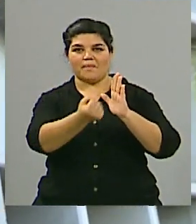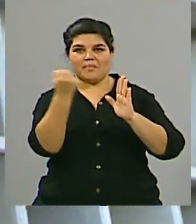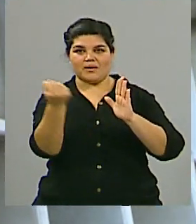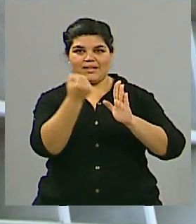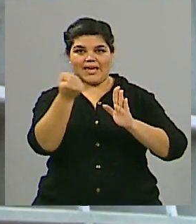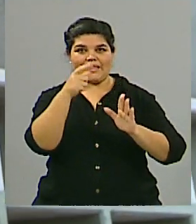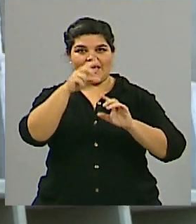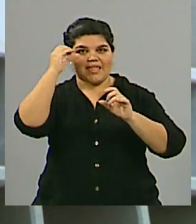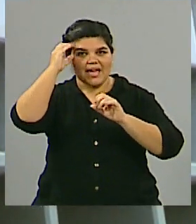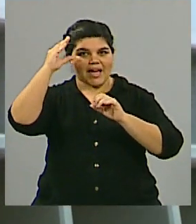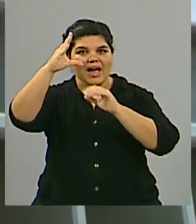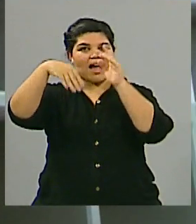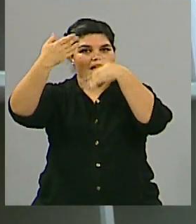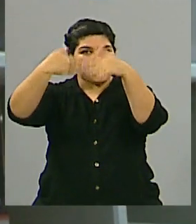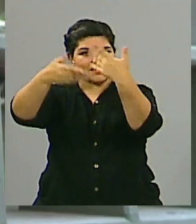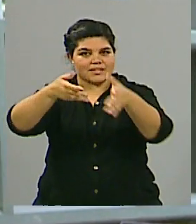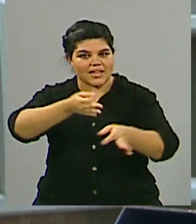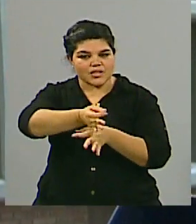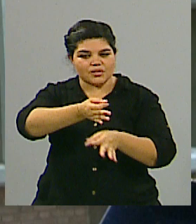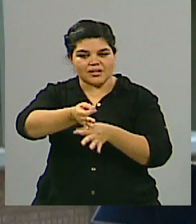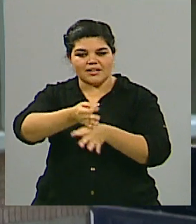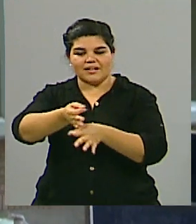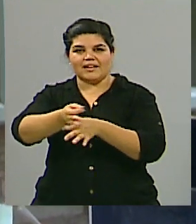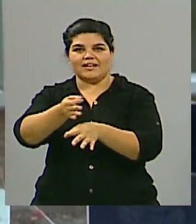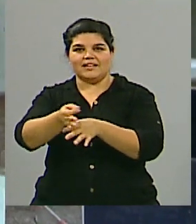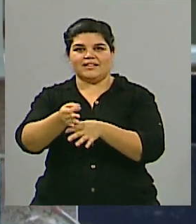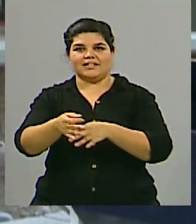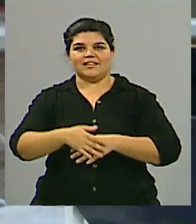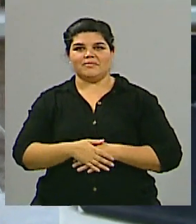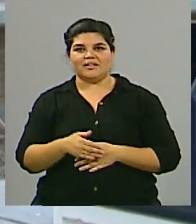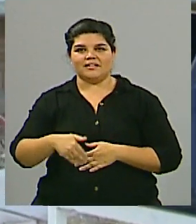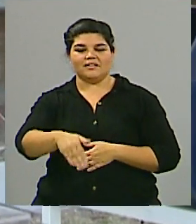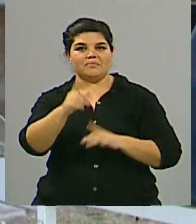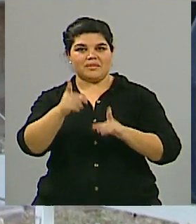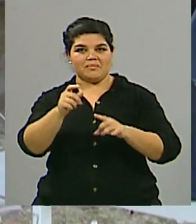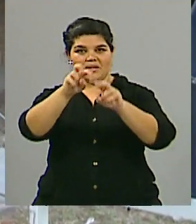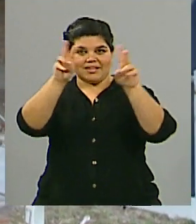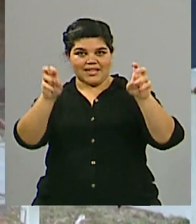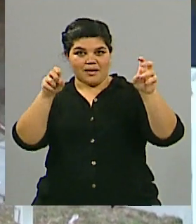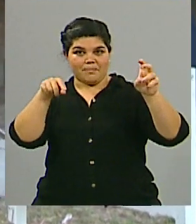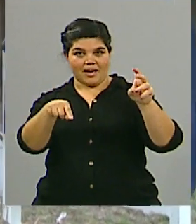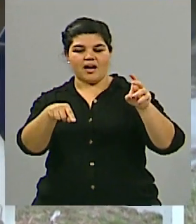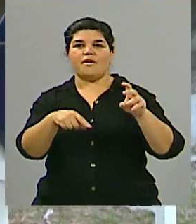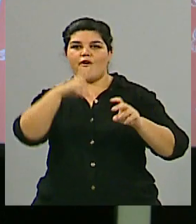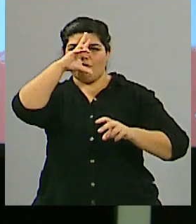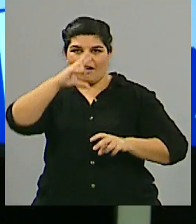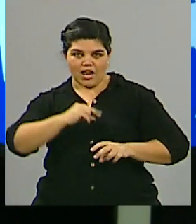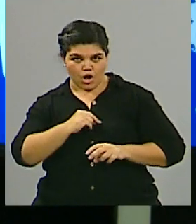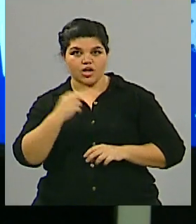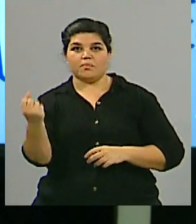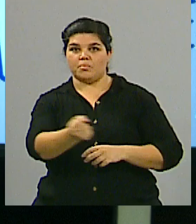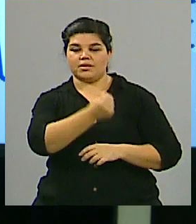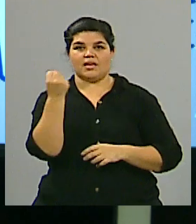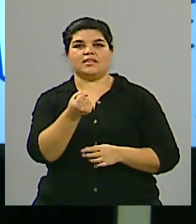formación. Cuando nosotros decimos temas como este, que son ejes de trabajo y que tienen que ver con la formación en valores, la formación en